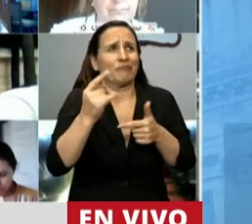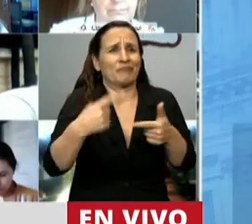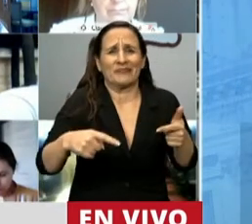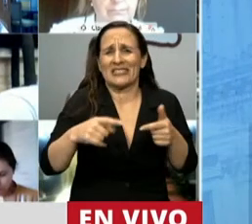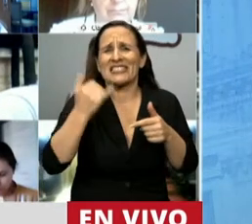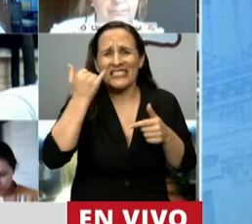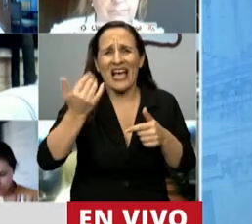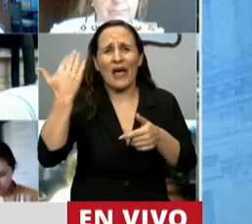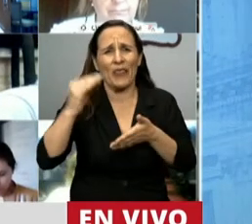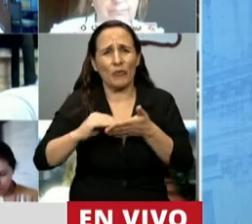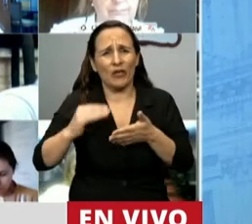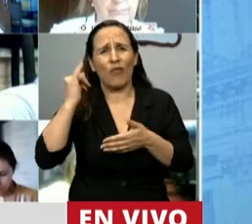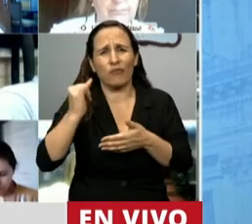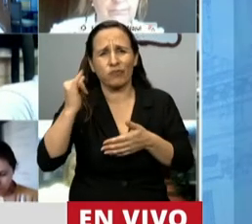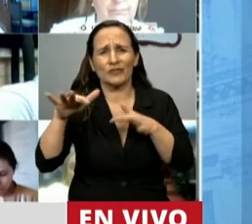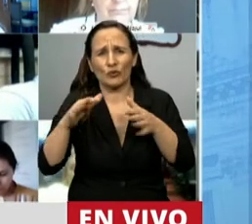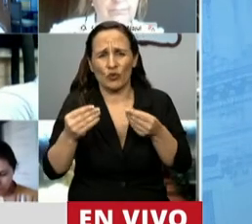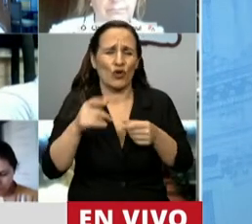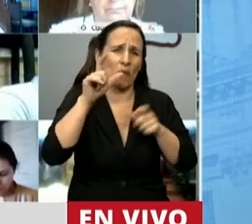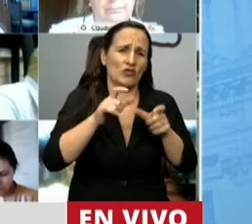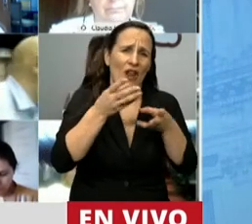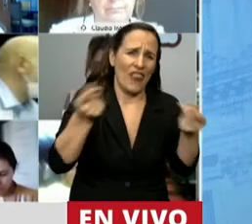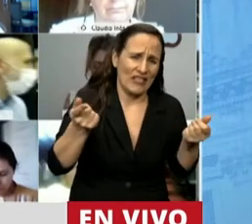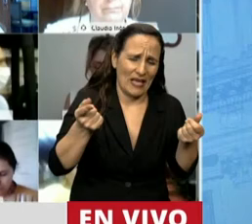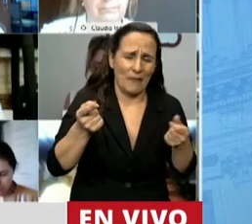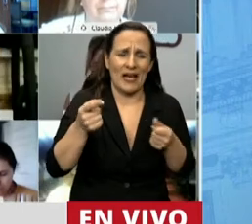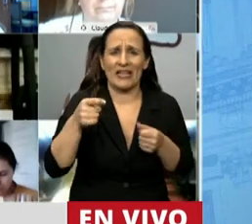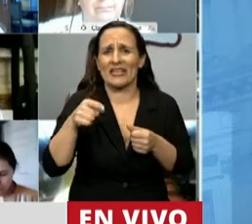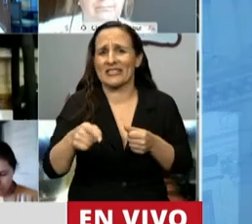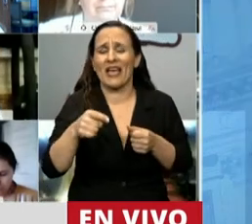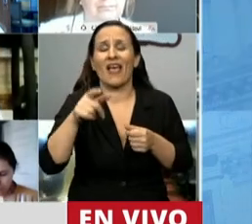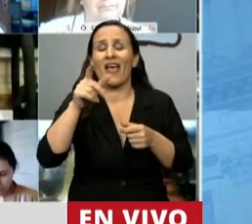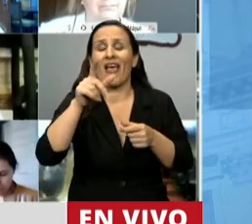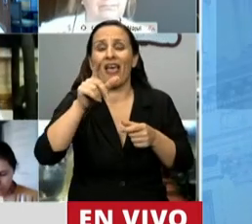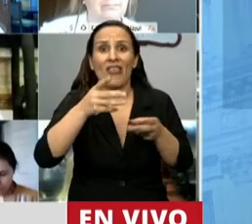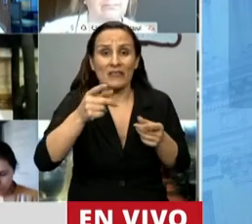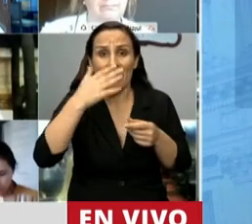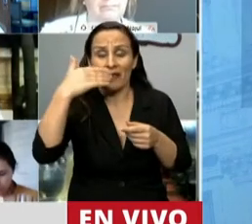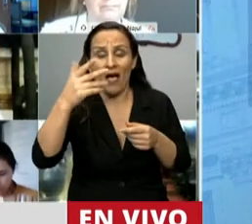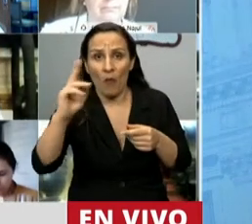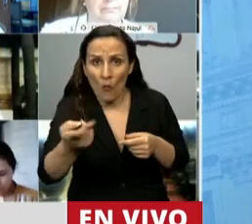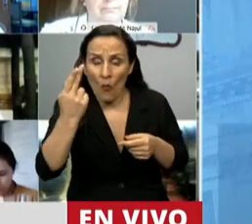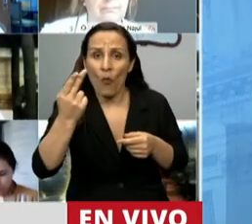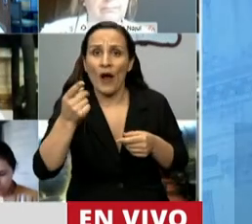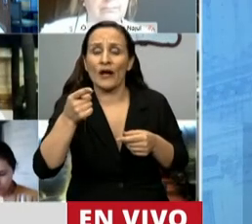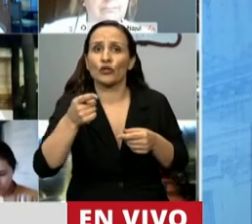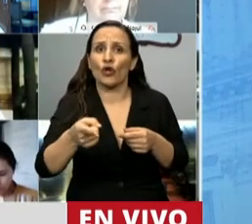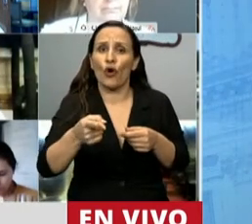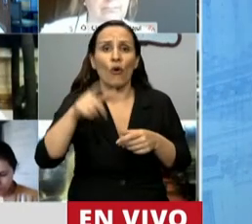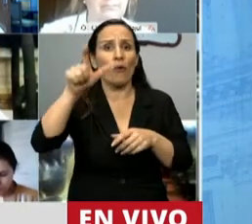mencionados por nuestros diputados de desapariciones desapariciones seguidas de muerte gente que fue